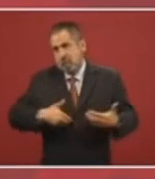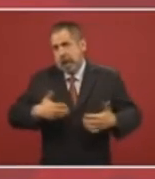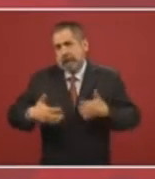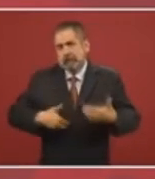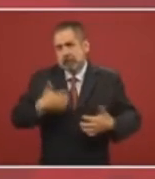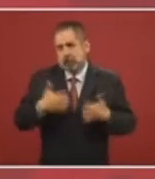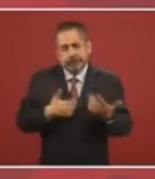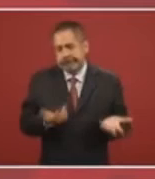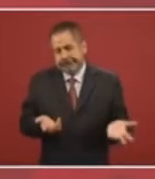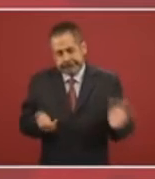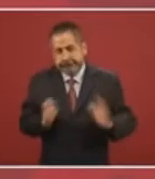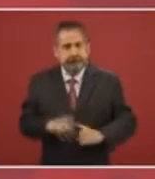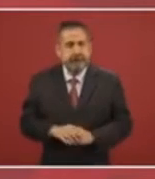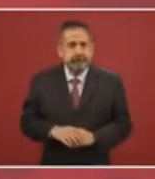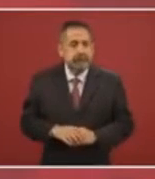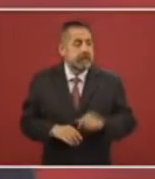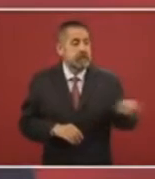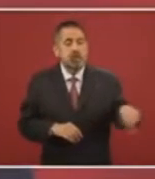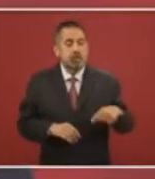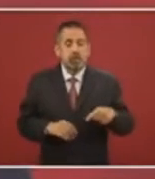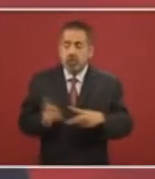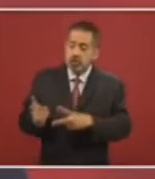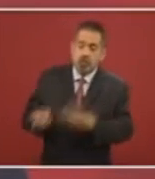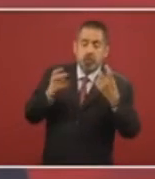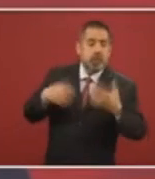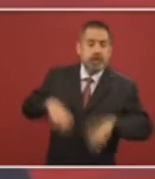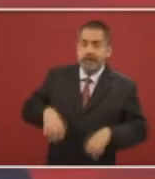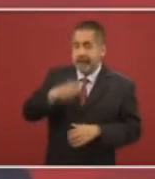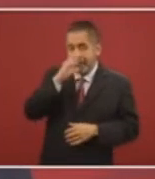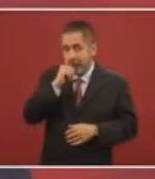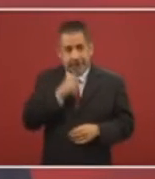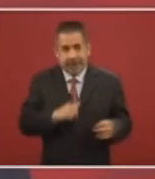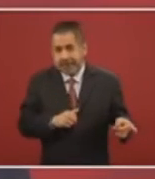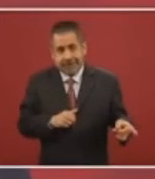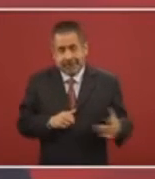si ya no pueden robar.